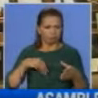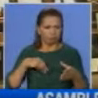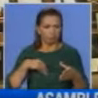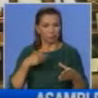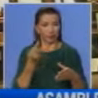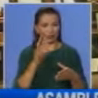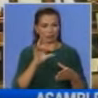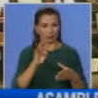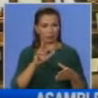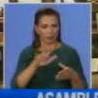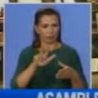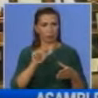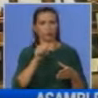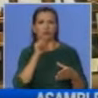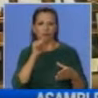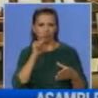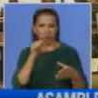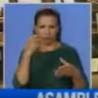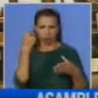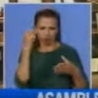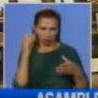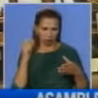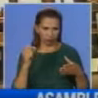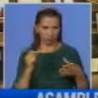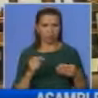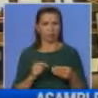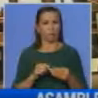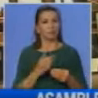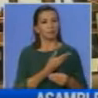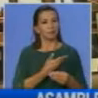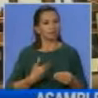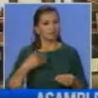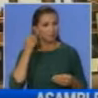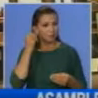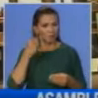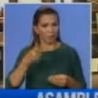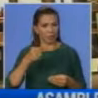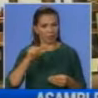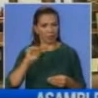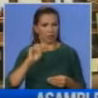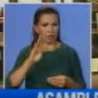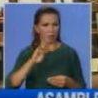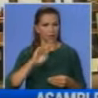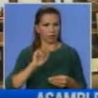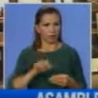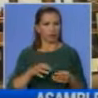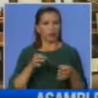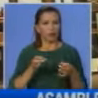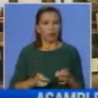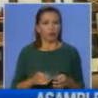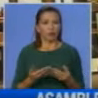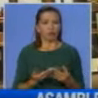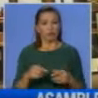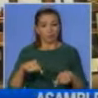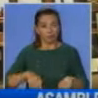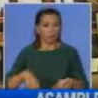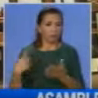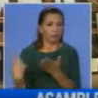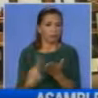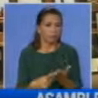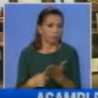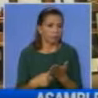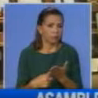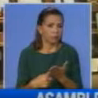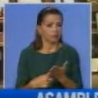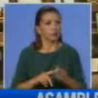por el presidente Rafael Correa. La presidenta de la Asamblea, Gabriela Rivadeneira, hace pocos minutos durante se estaba debatiendo aquí en el Pleno de la Asamblea, hizo